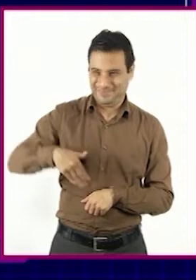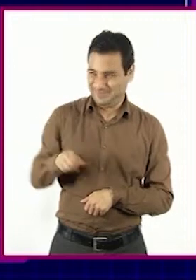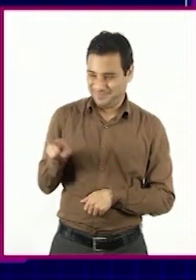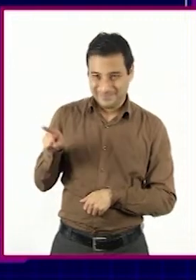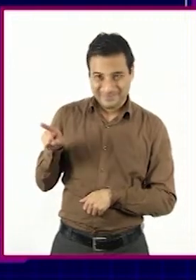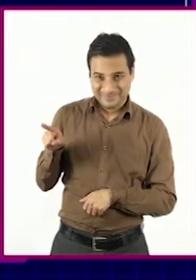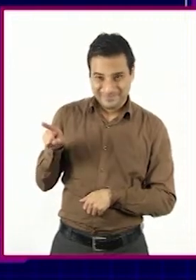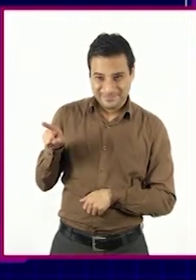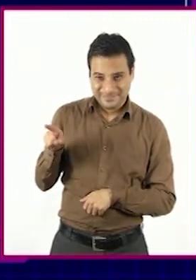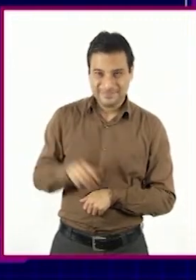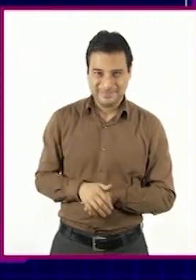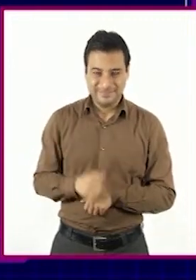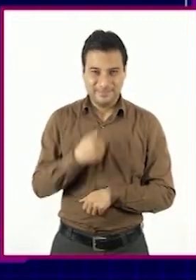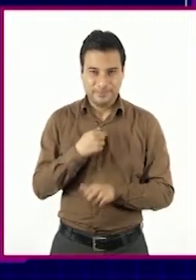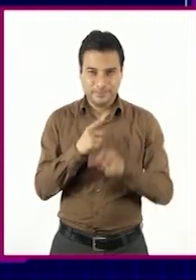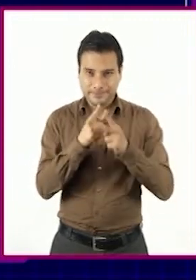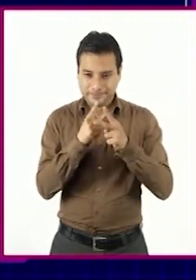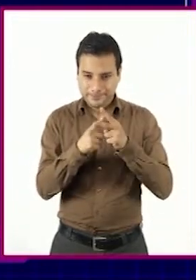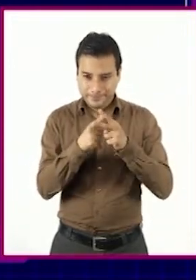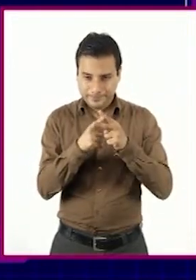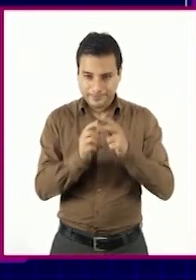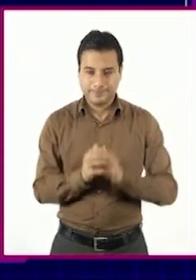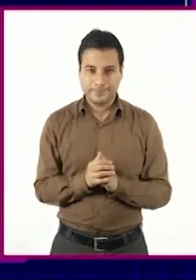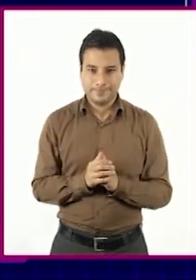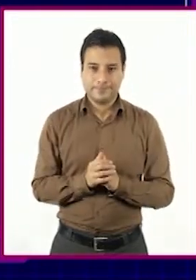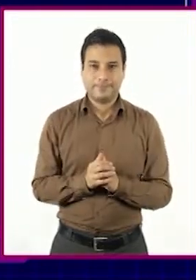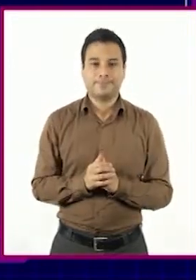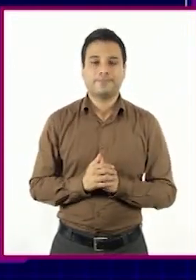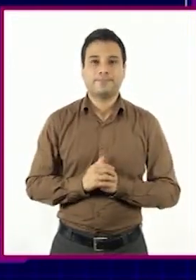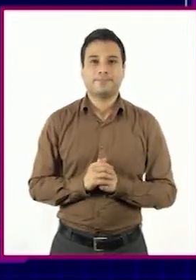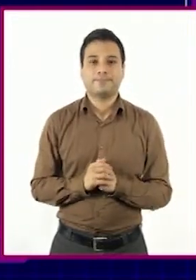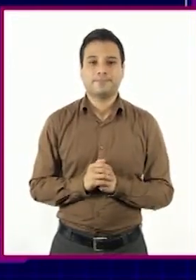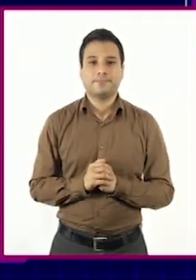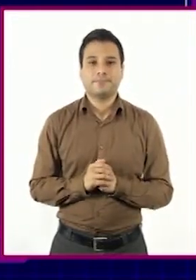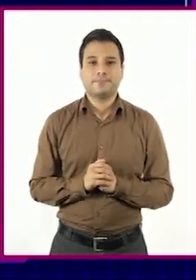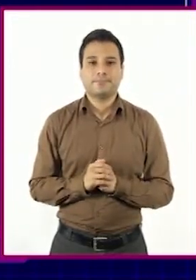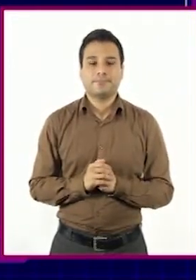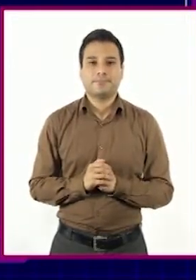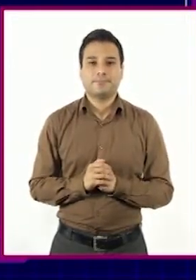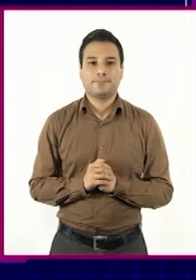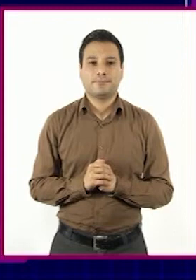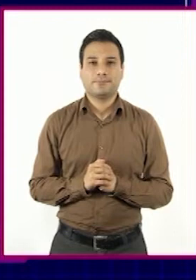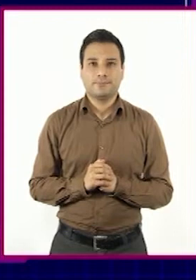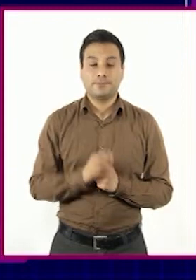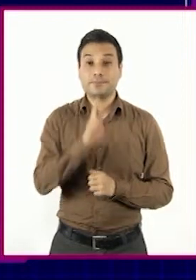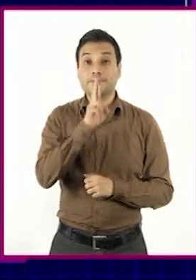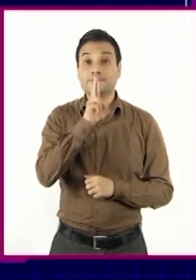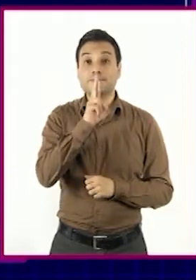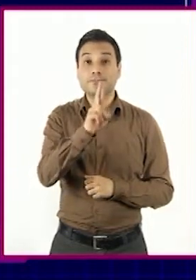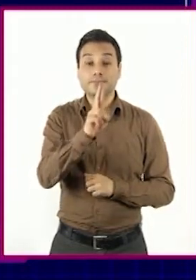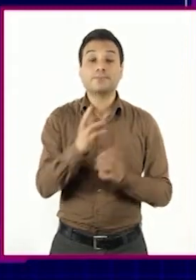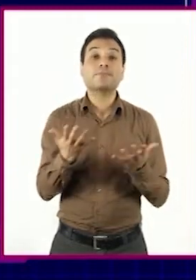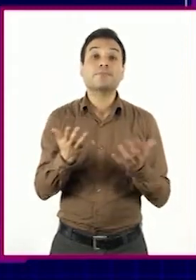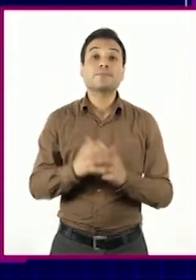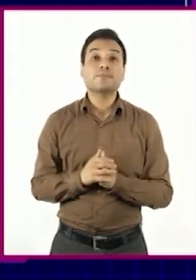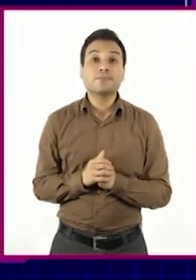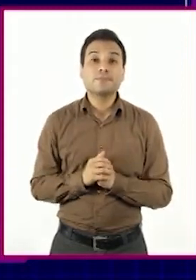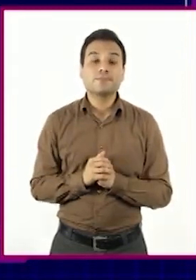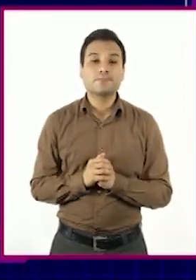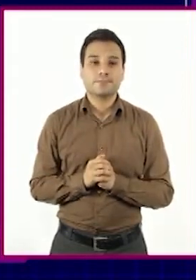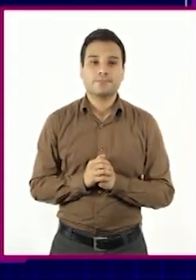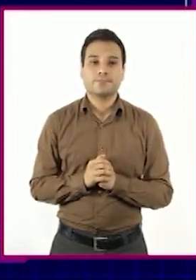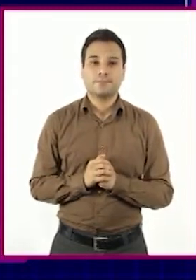circular es igual al valor de la categoría entre el total de datos por 360 grados, se tiene que, para la